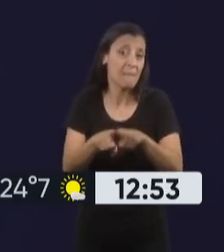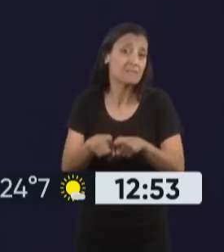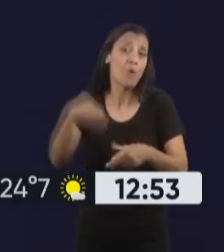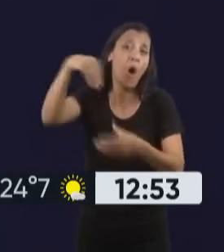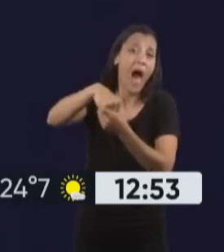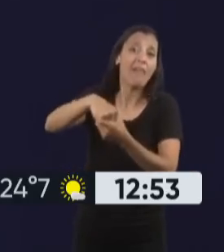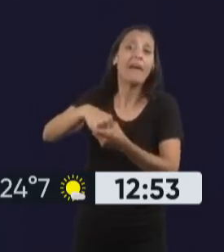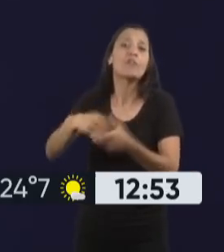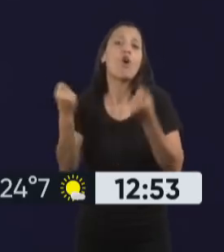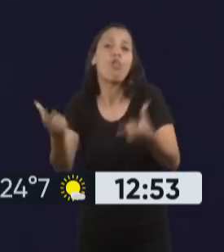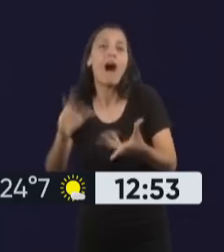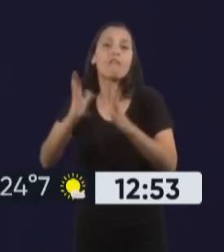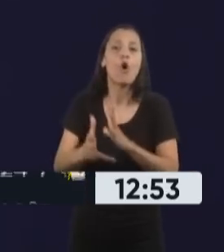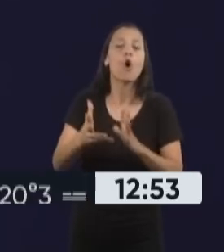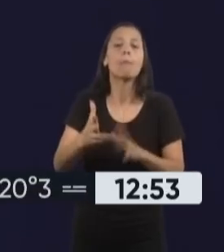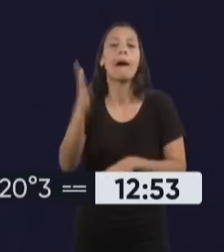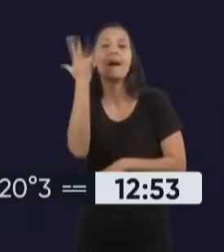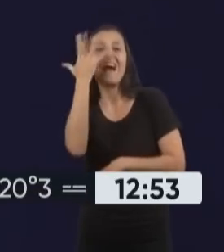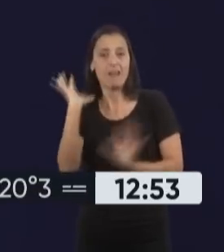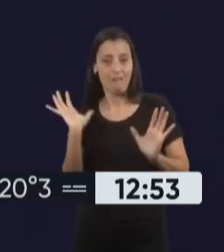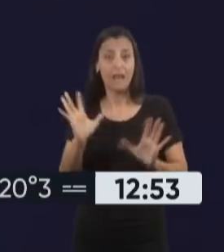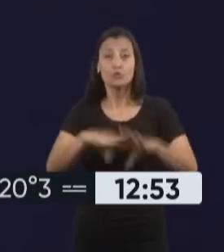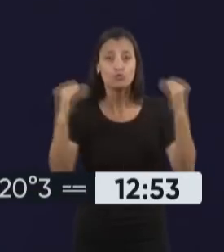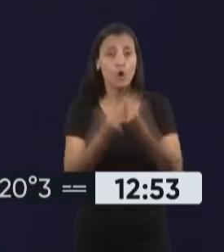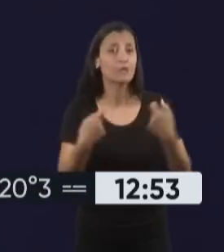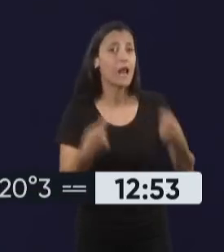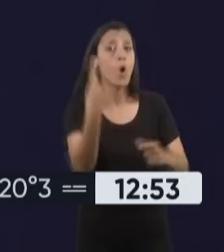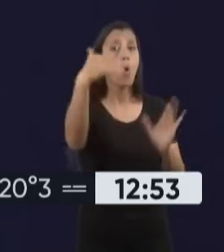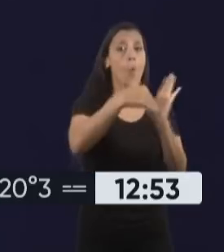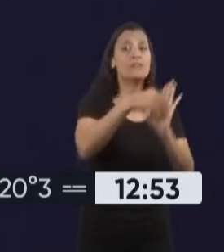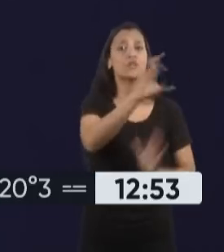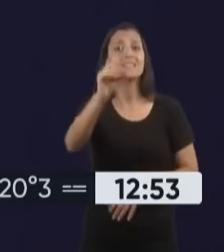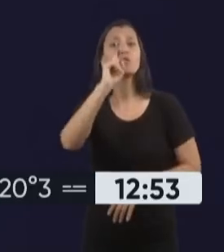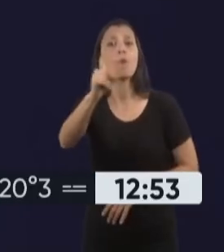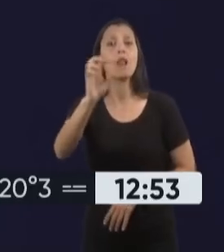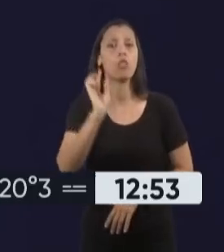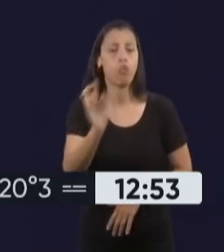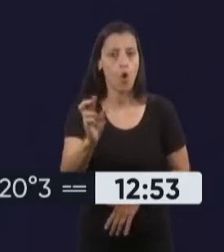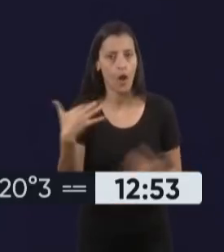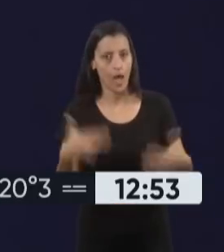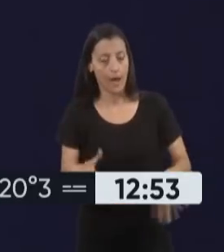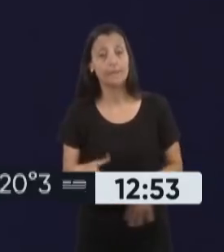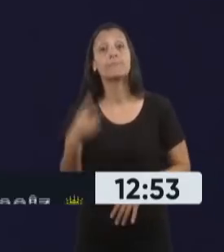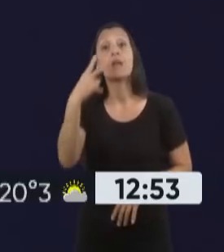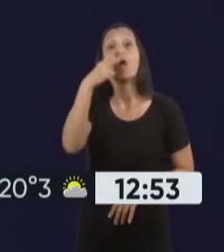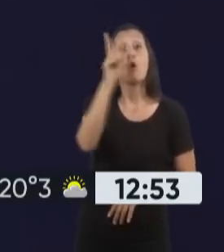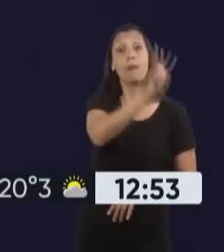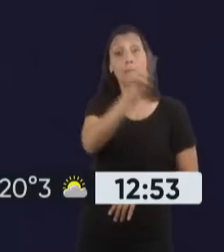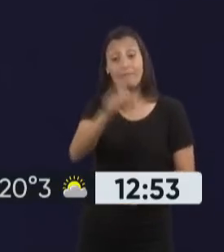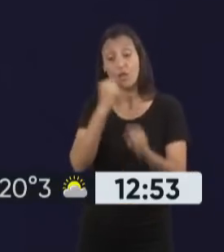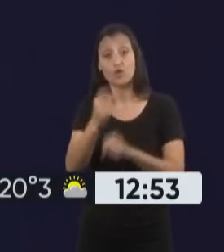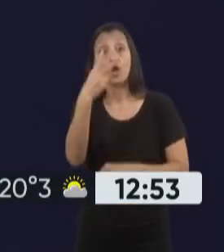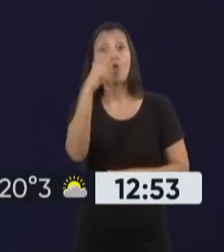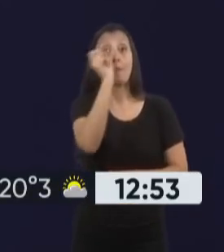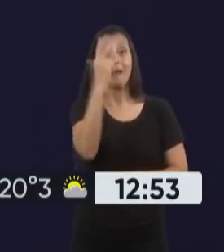estos coloridos carnavales. En total se gastaron 1.300.000 dólares entre 2022 y